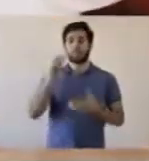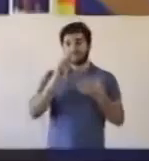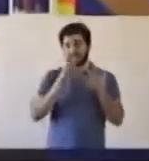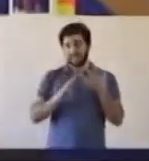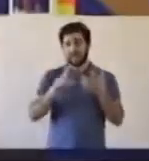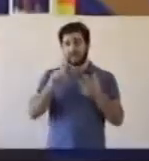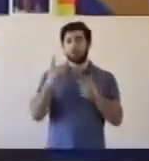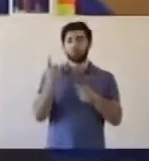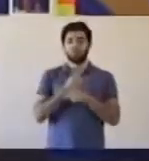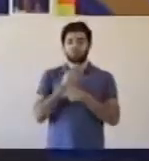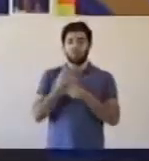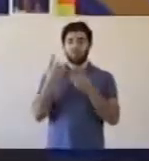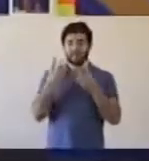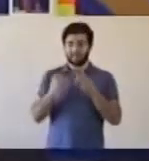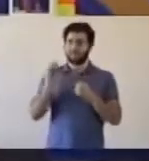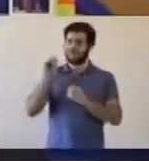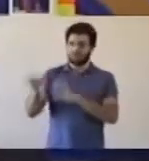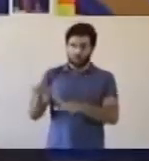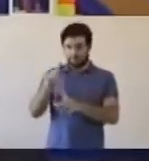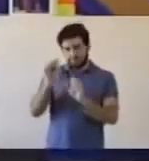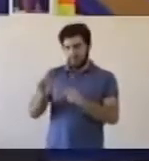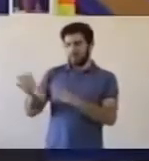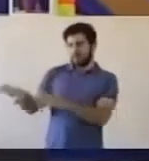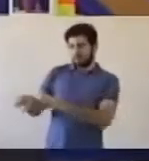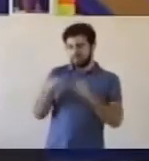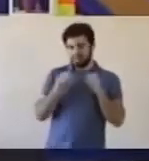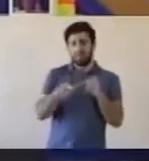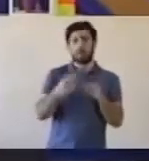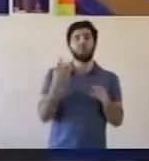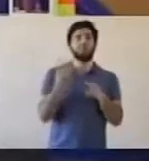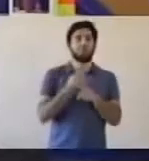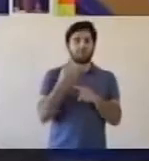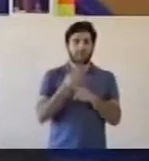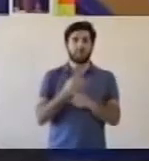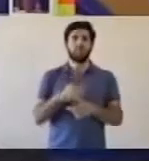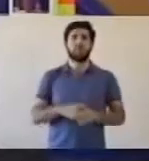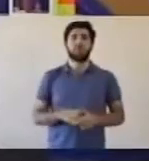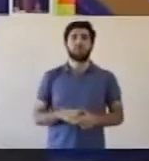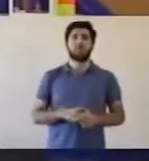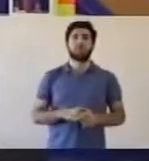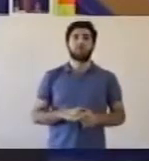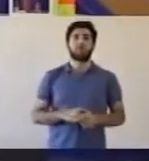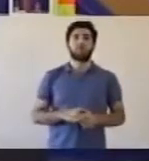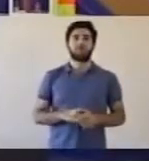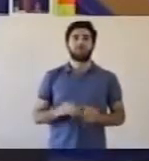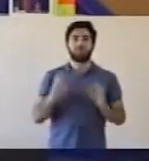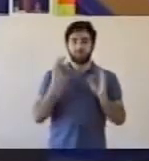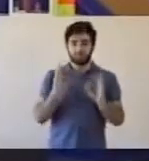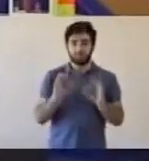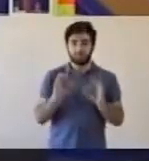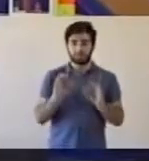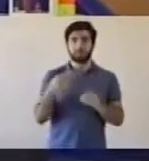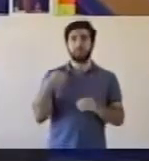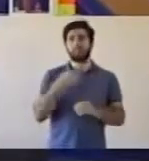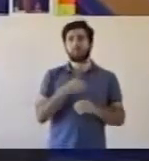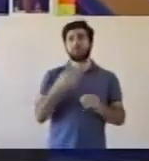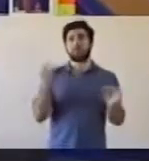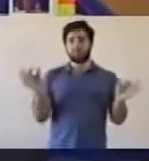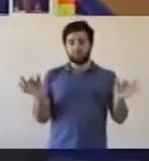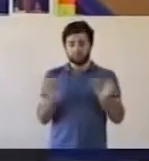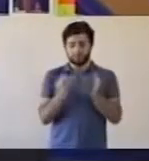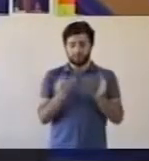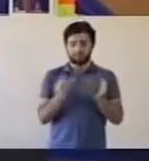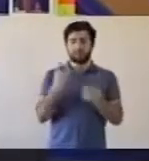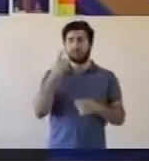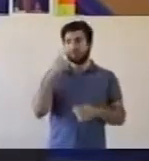Vamos a pegar también para que nos quede muy balanceado. Le vamos a pegar también del otro lado para